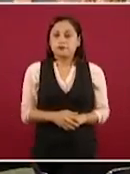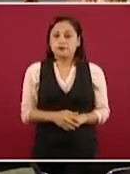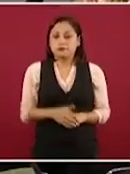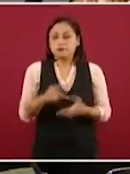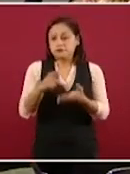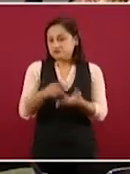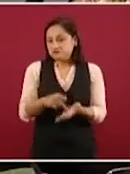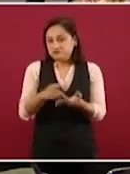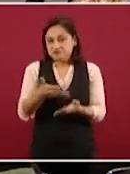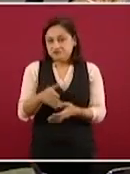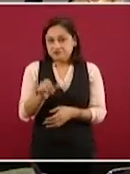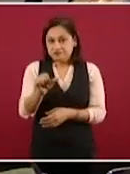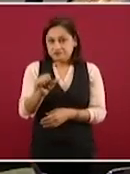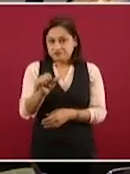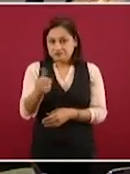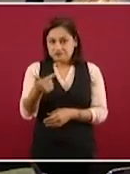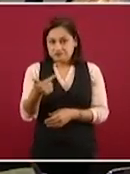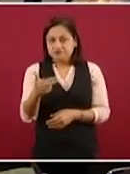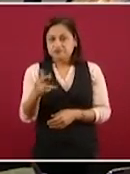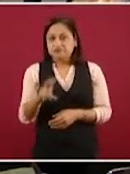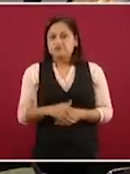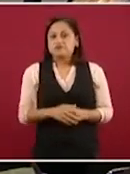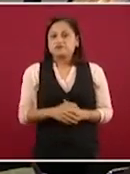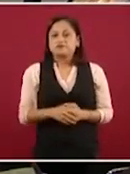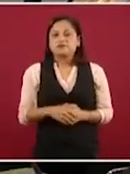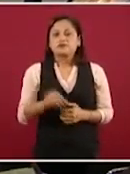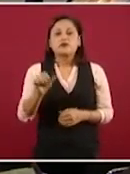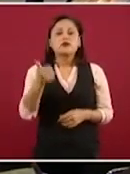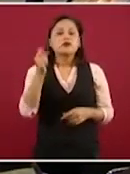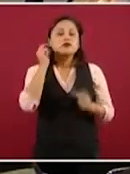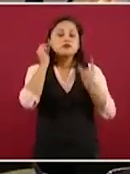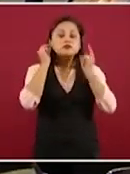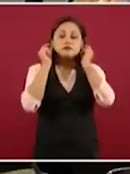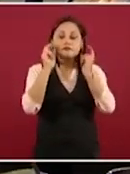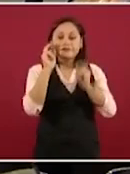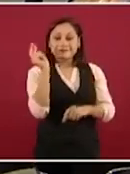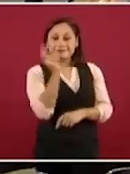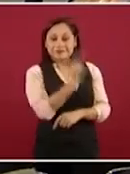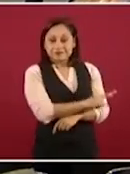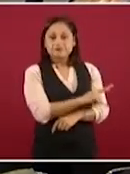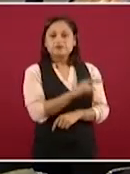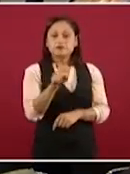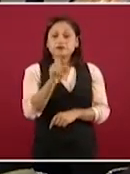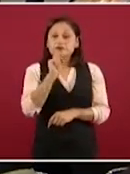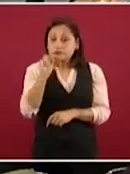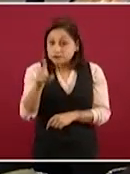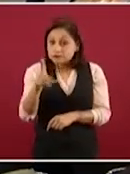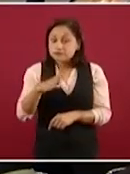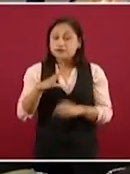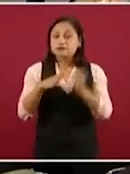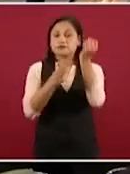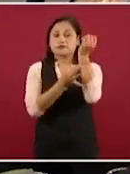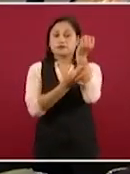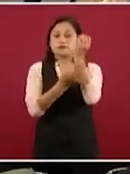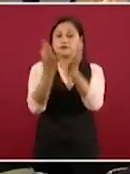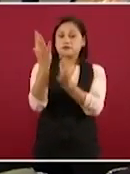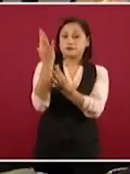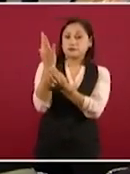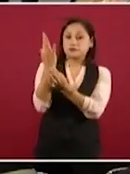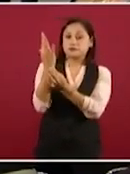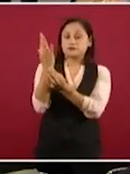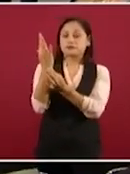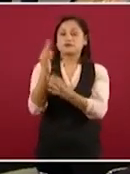Y ahí también pueden haber otro arete, posteriormente van a ver unas mancuernillas y, en fin, insisto,